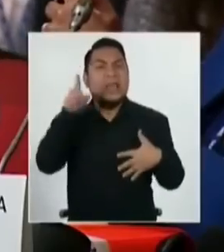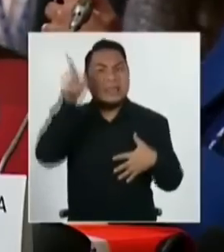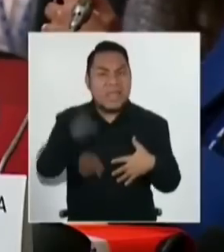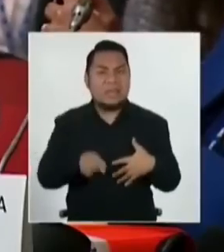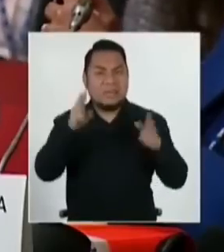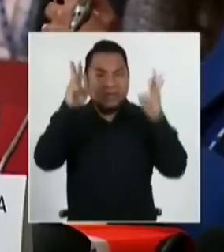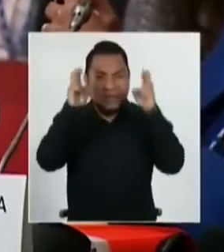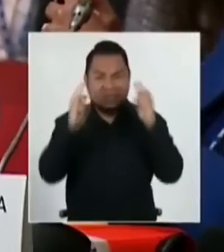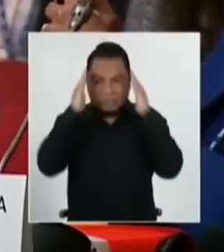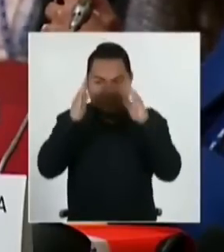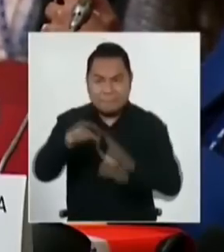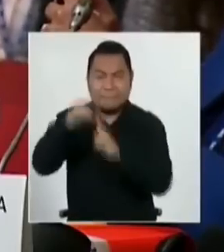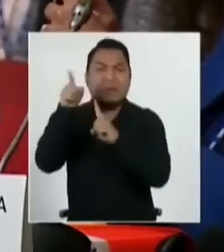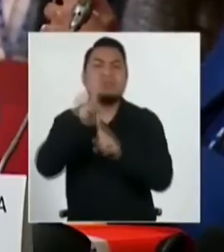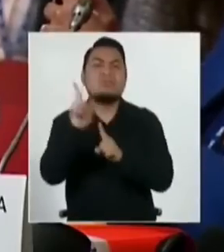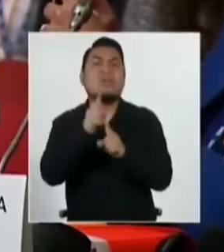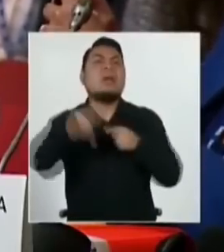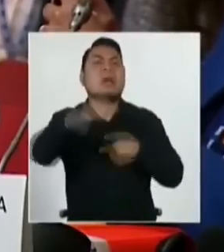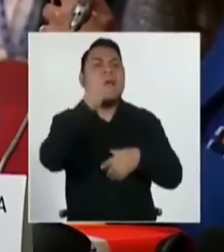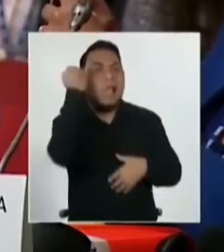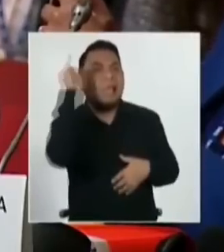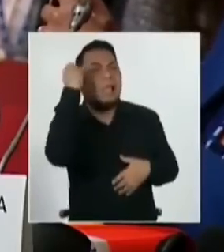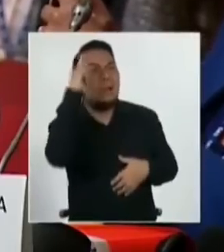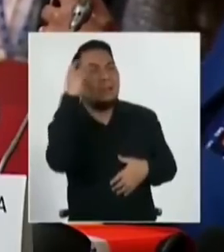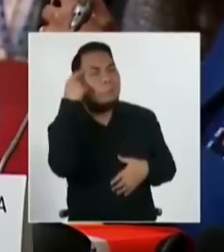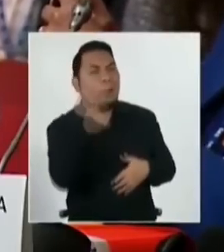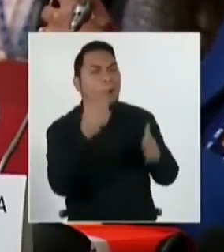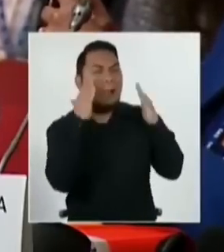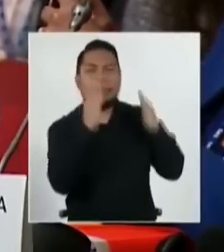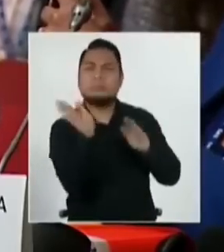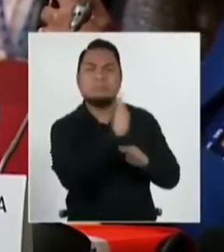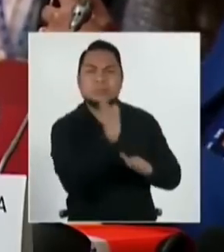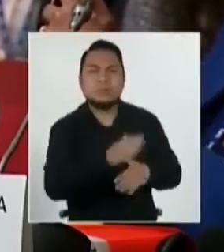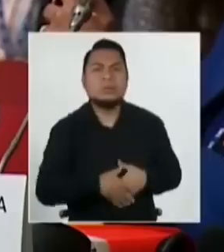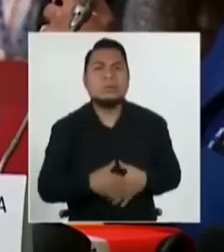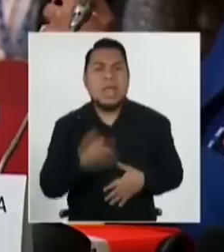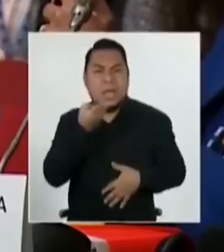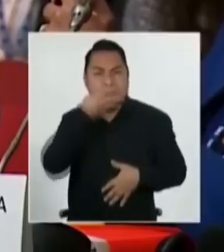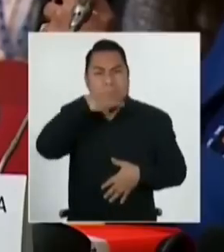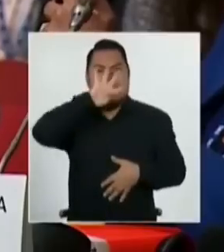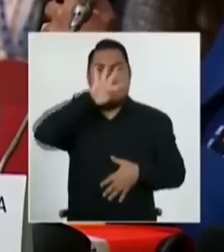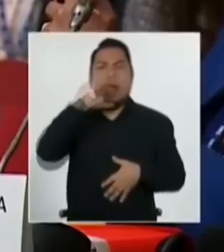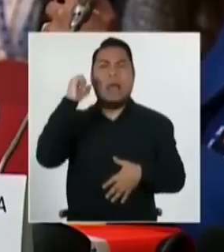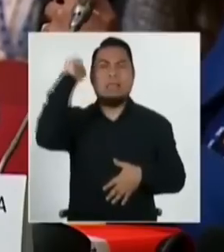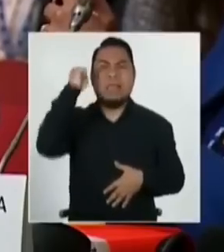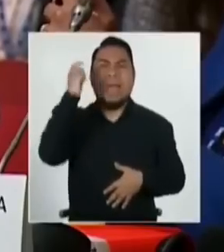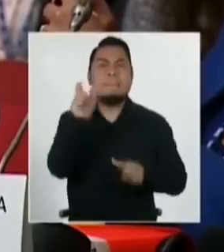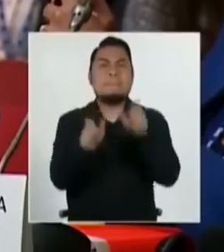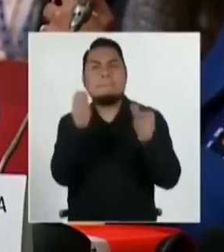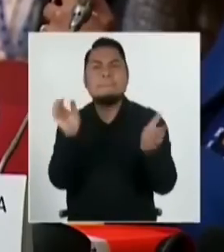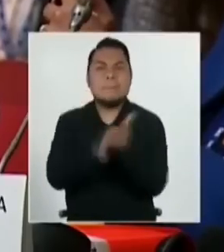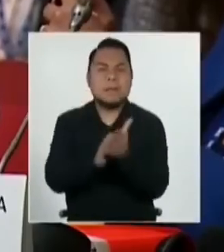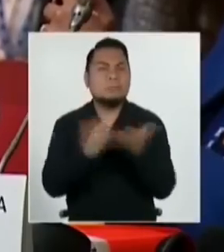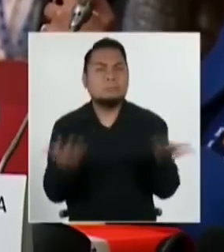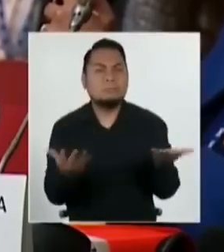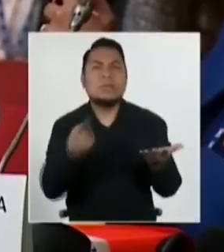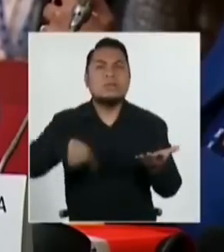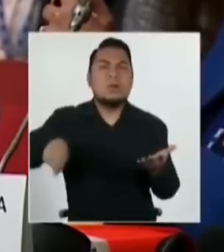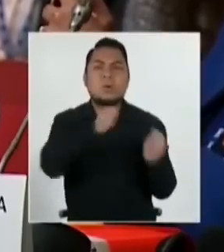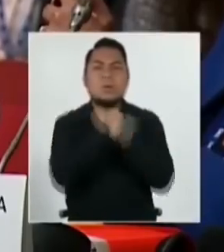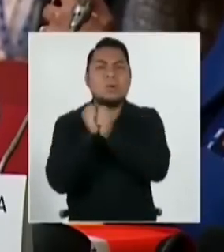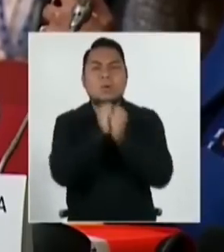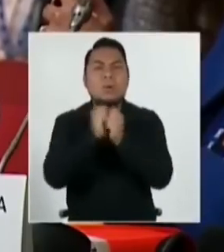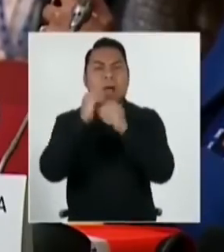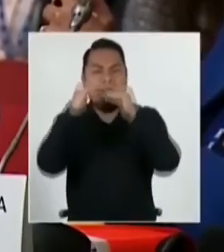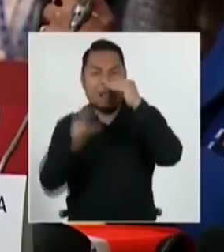tema prioritario y no las cuestiones ideológicas. Es hipócrita hablar de más derechos para más gente y de que estamos juntos